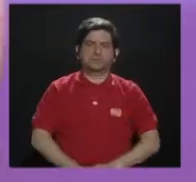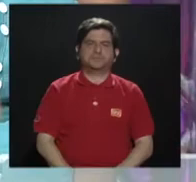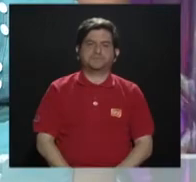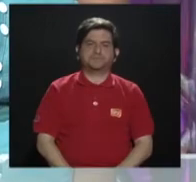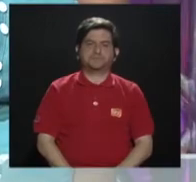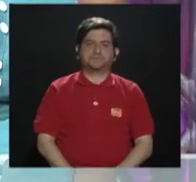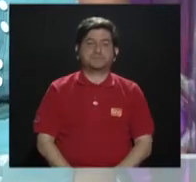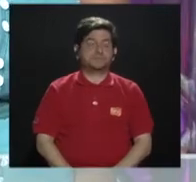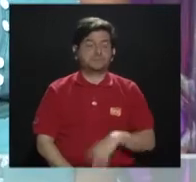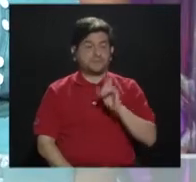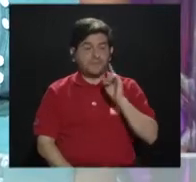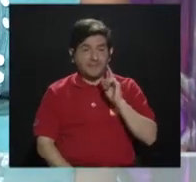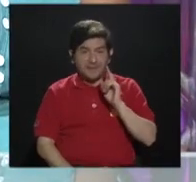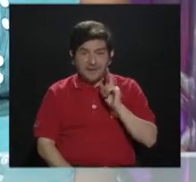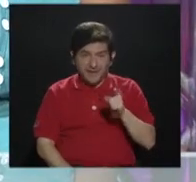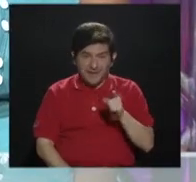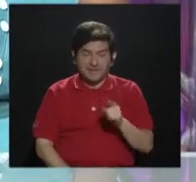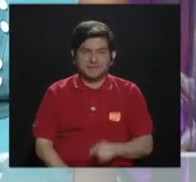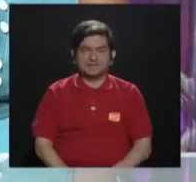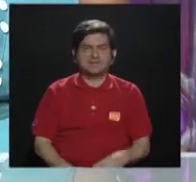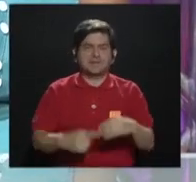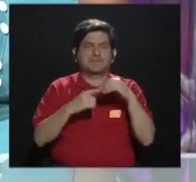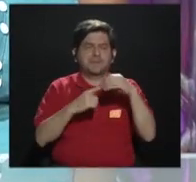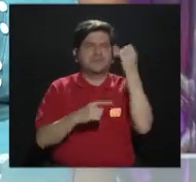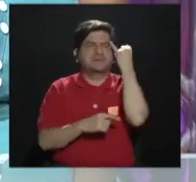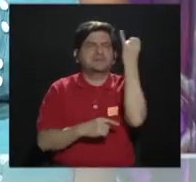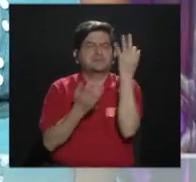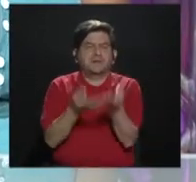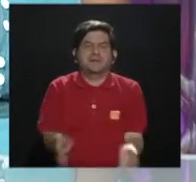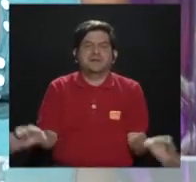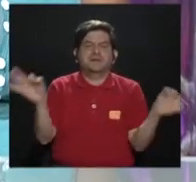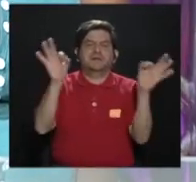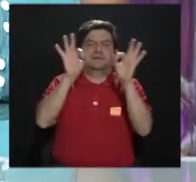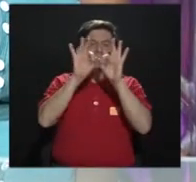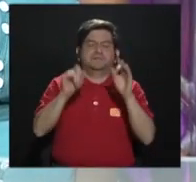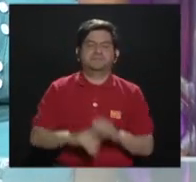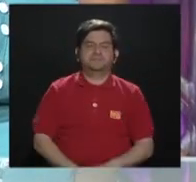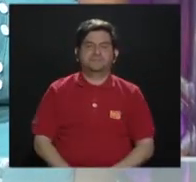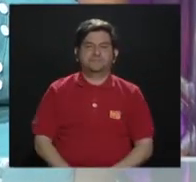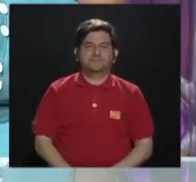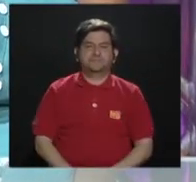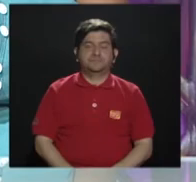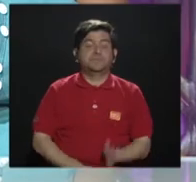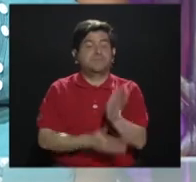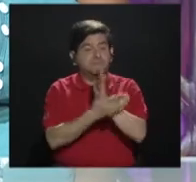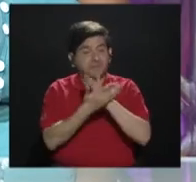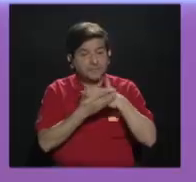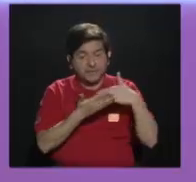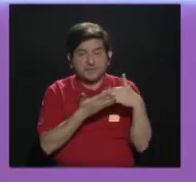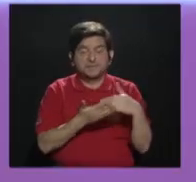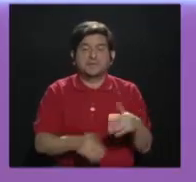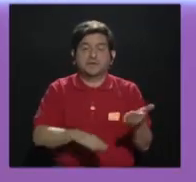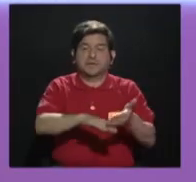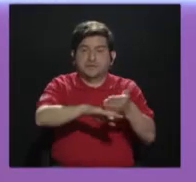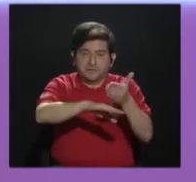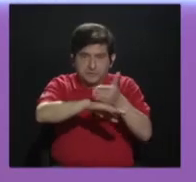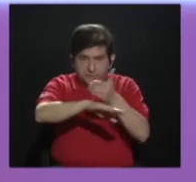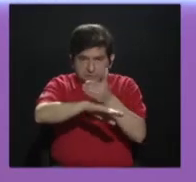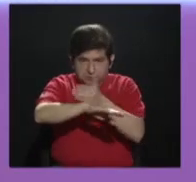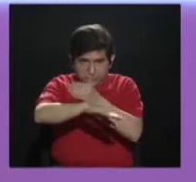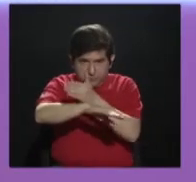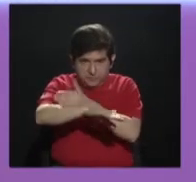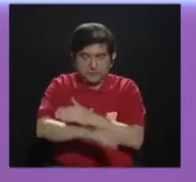¿verdad? Esa es una premisa importante y eso es parte del avance, ¿verdad?